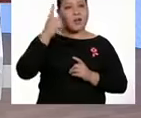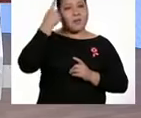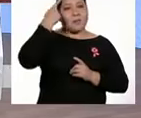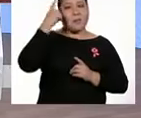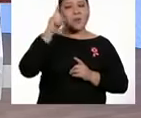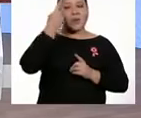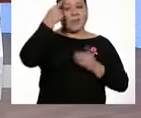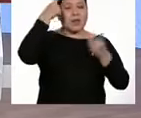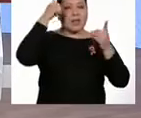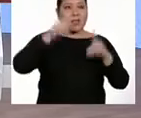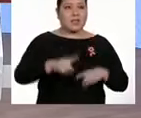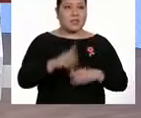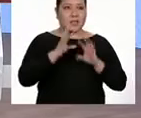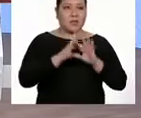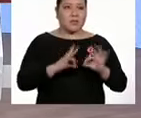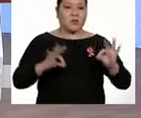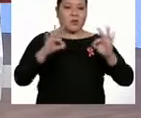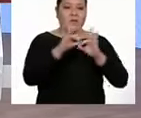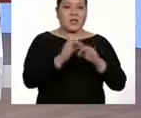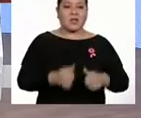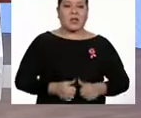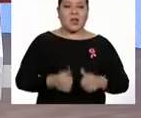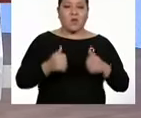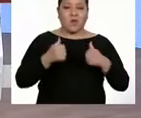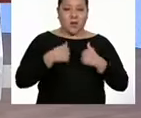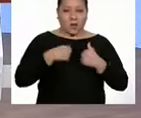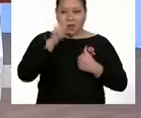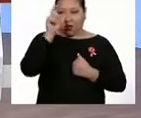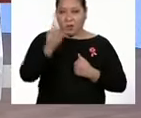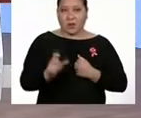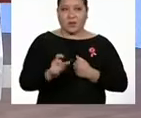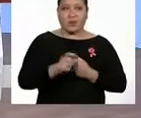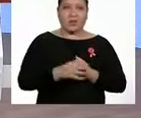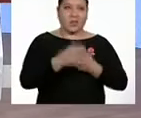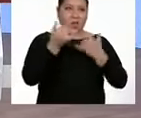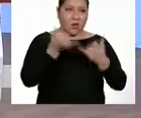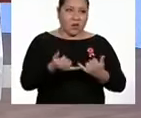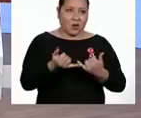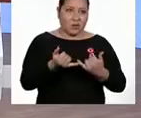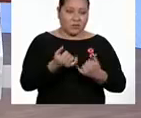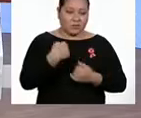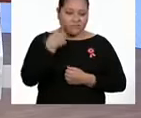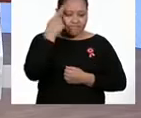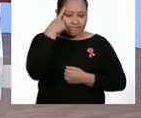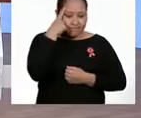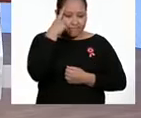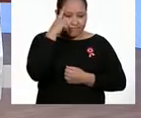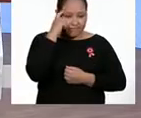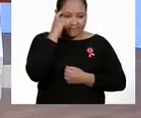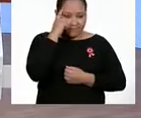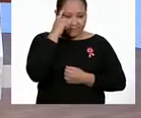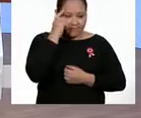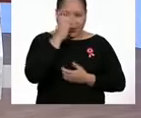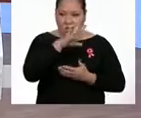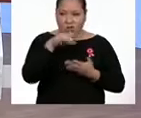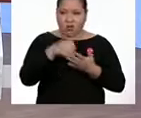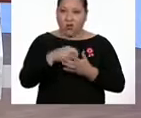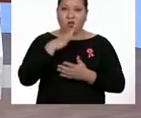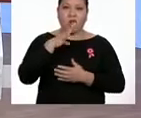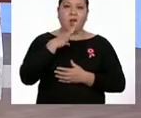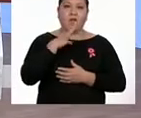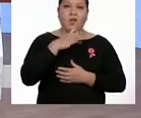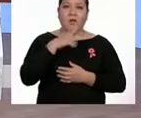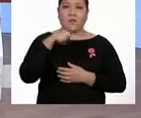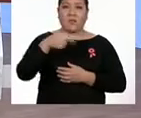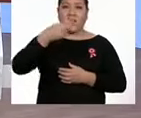primeras decisiones importantes en la vida de un ser humano. Y ahora pensando en todo lo que venimos hablando